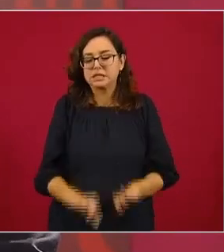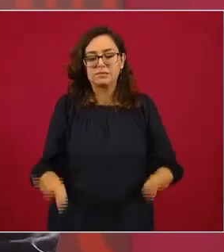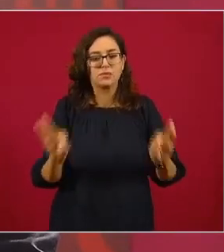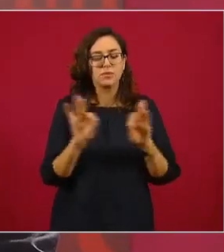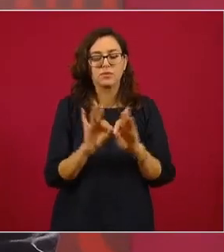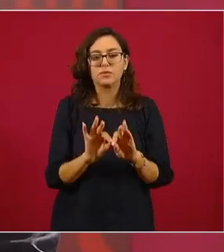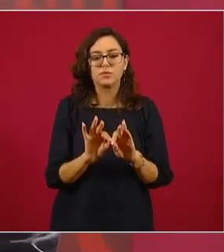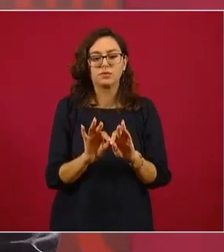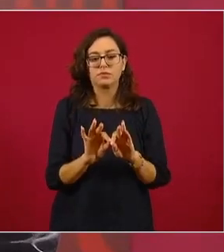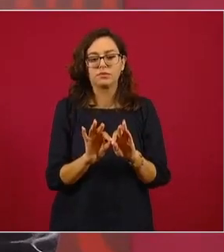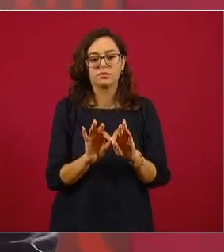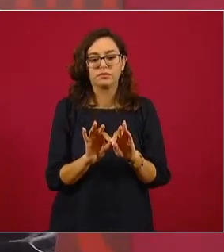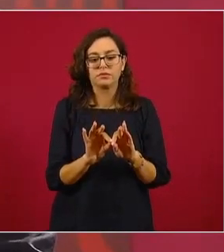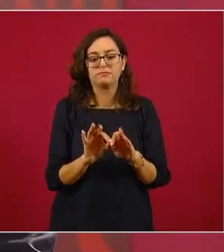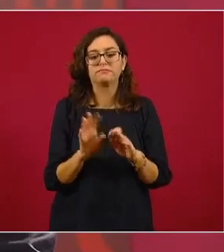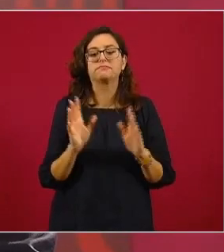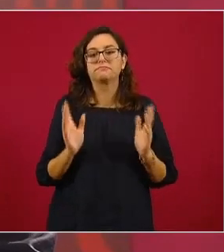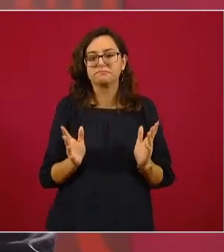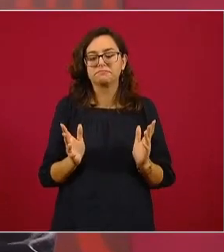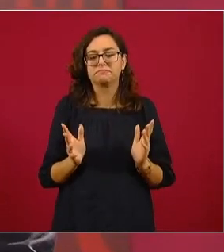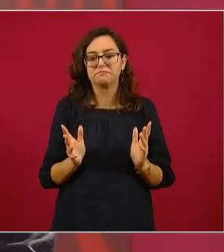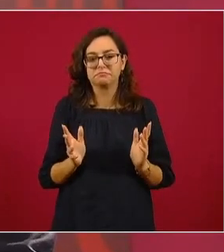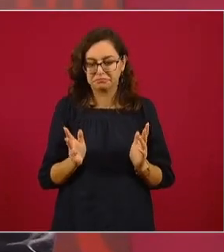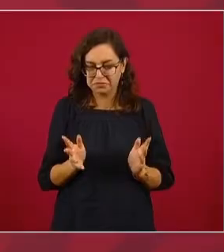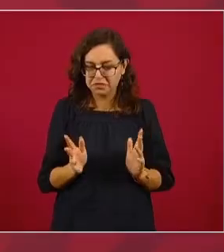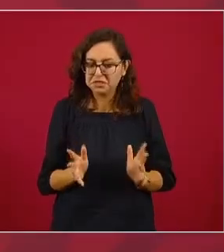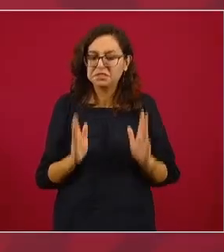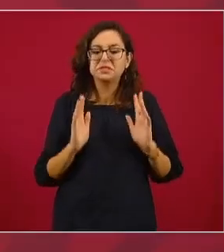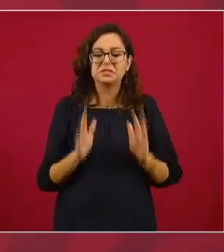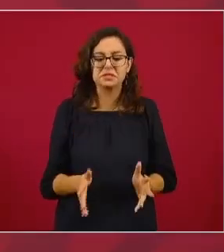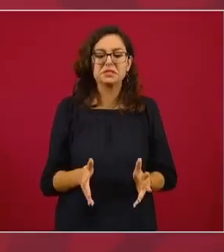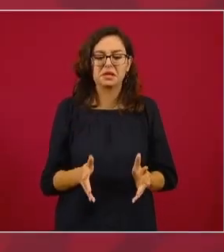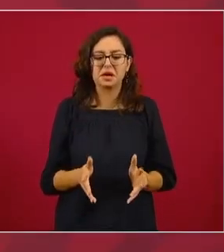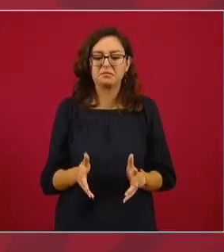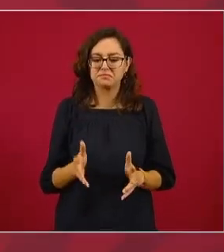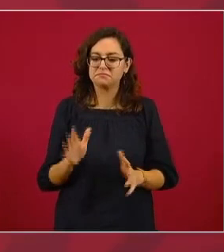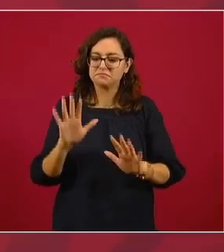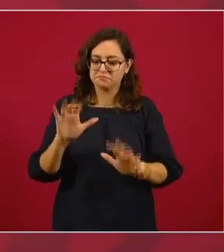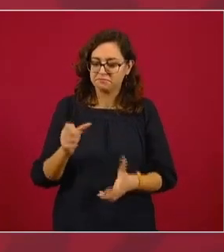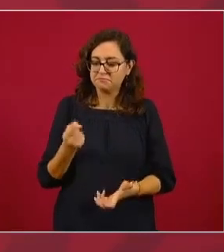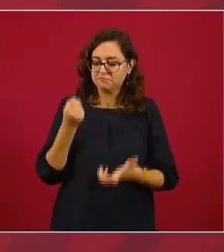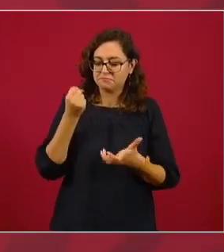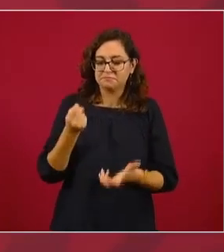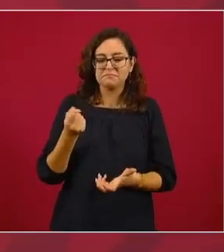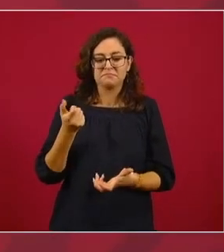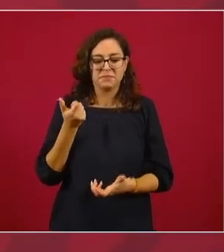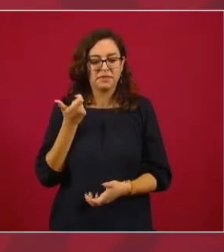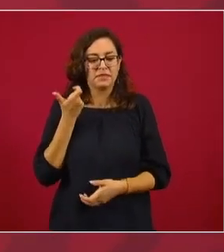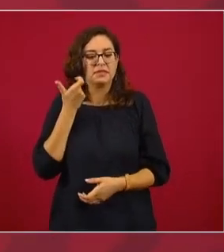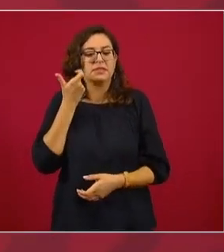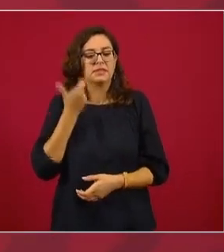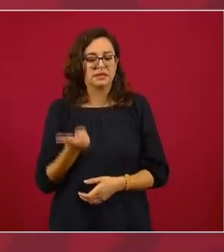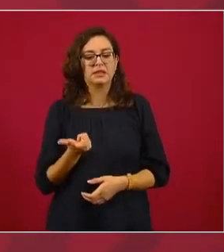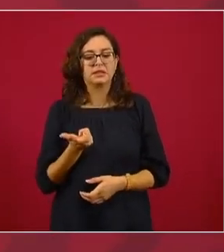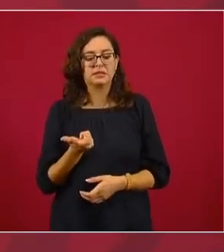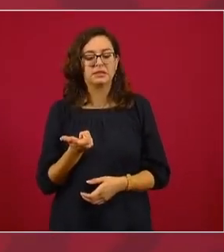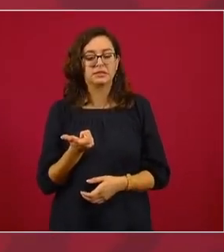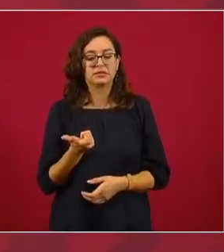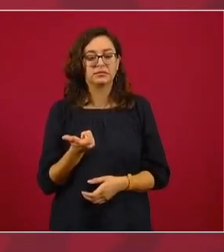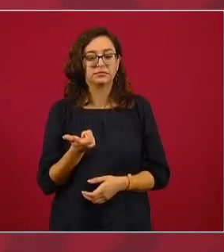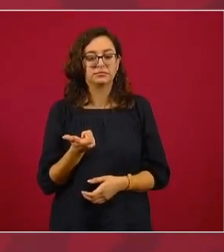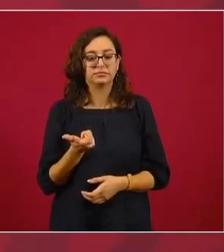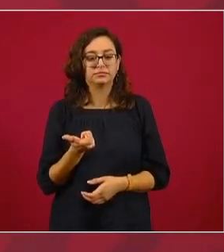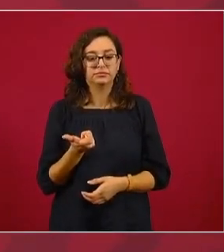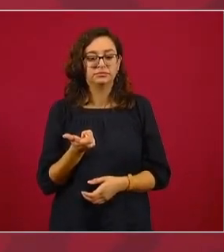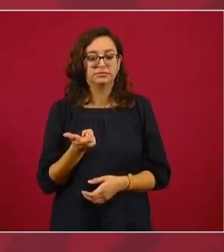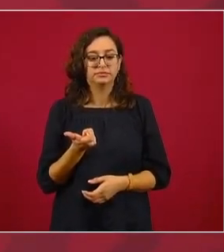importante, que ya contamos con el dinero para que una